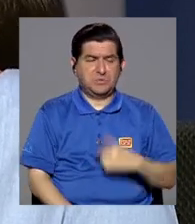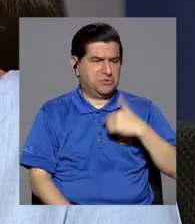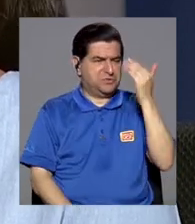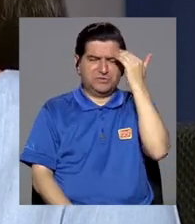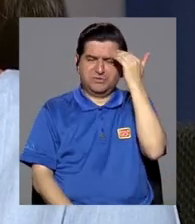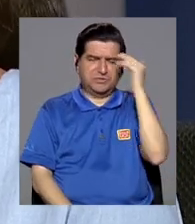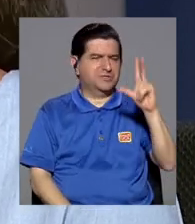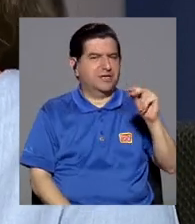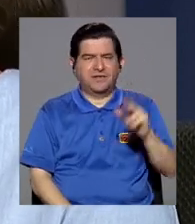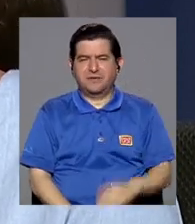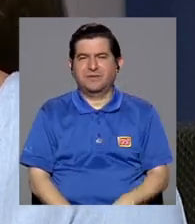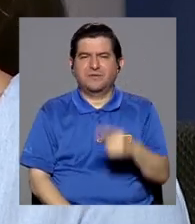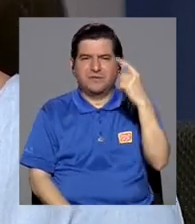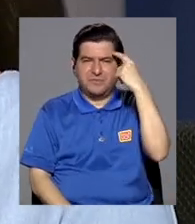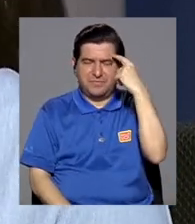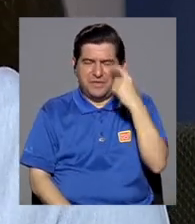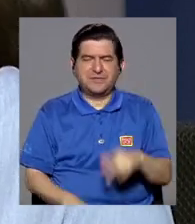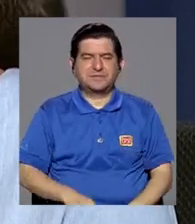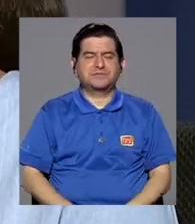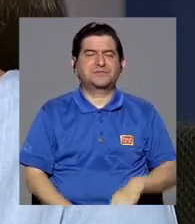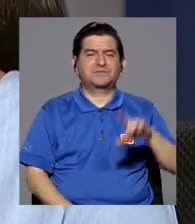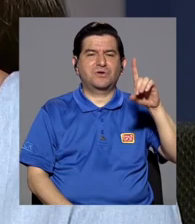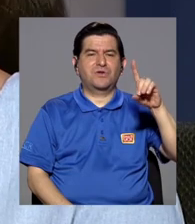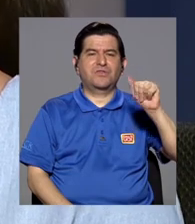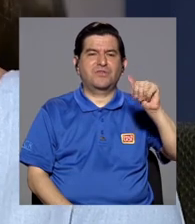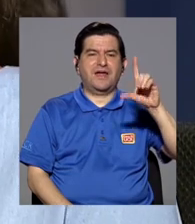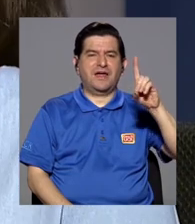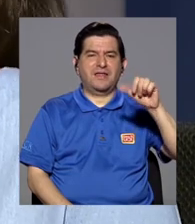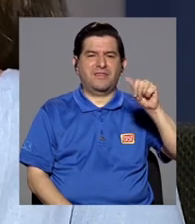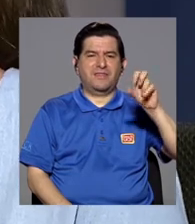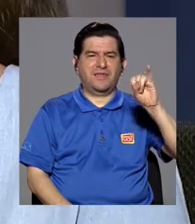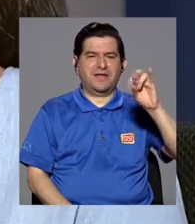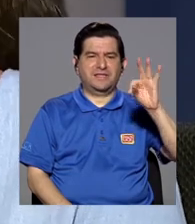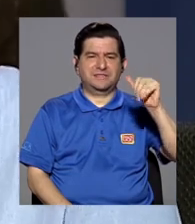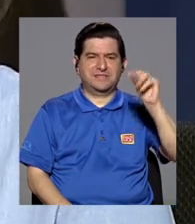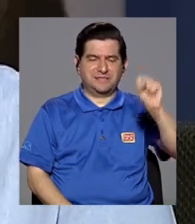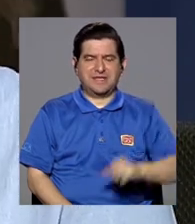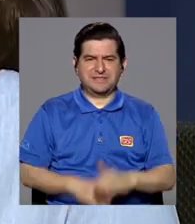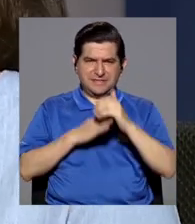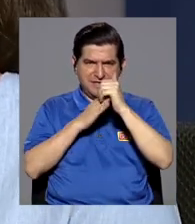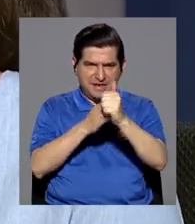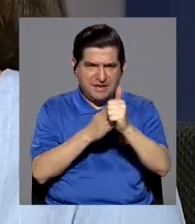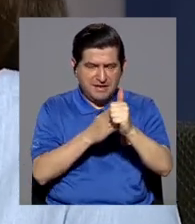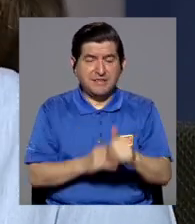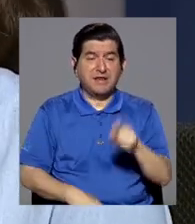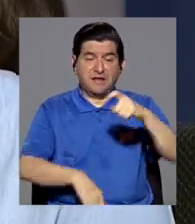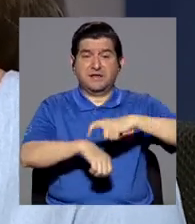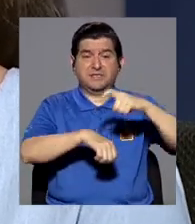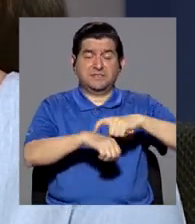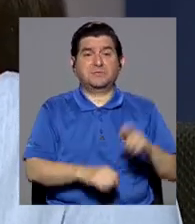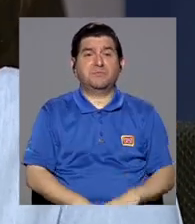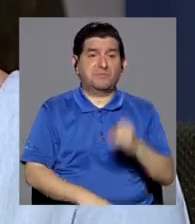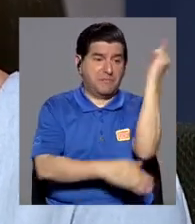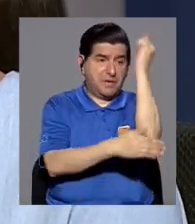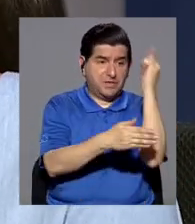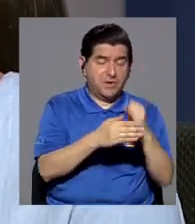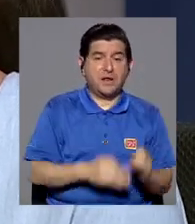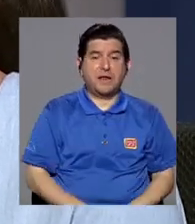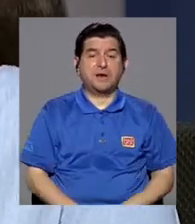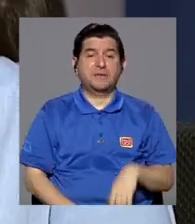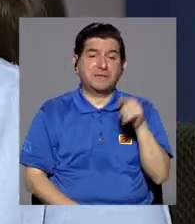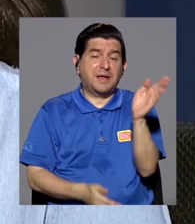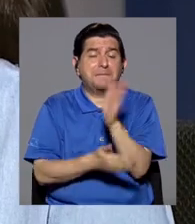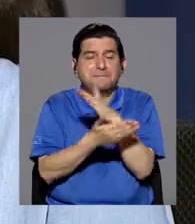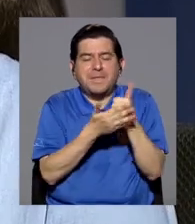que no por ejemplo pienso en los dadaístas de las vanguardias artísticas y más bien me parece que en este momento el arte era hasta cierto tipo de extensión de la